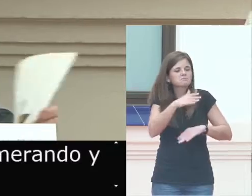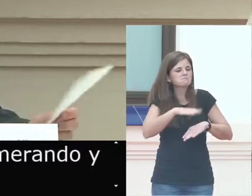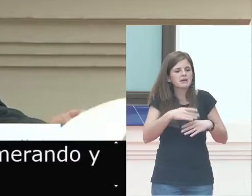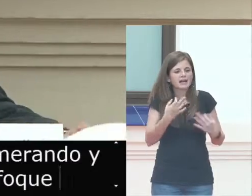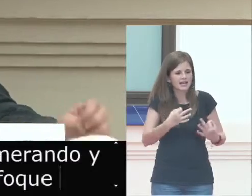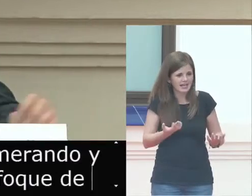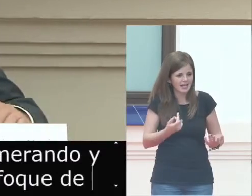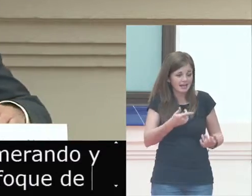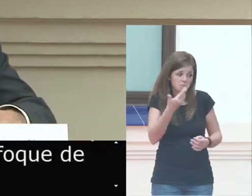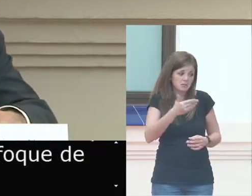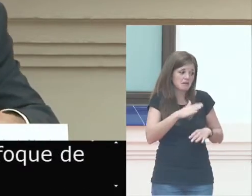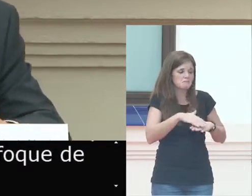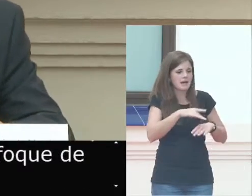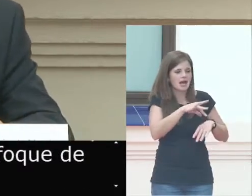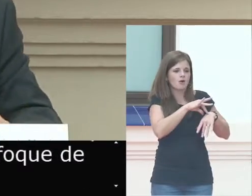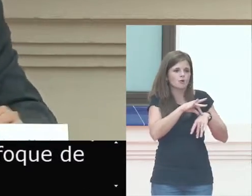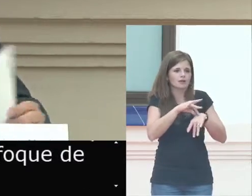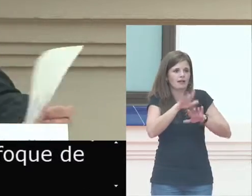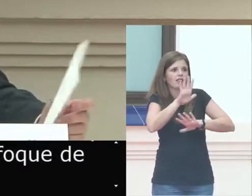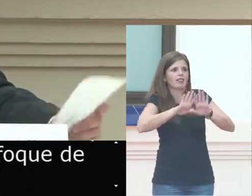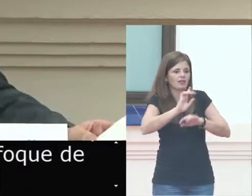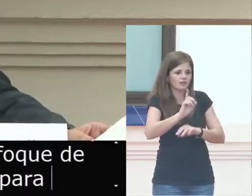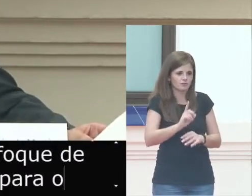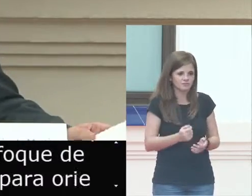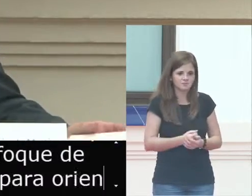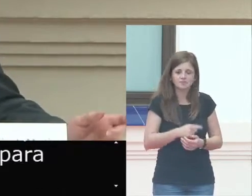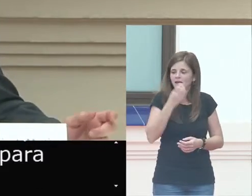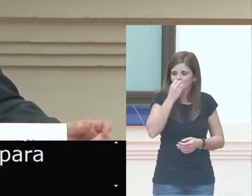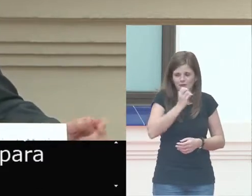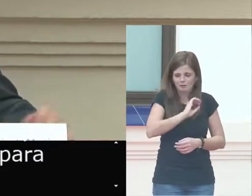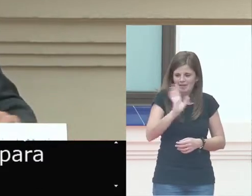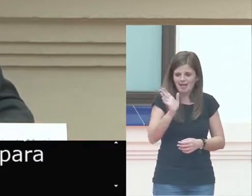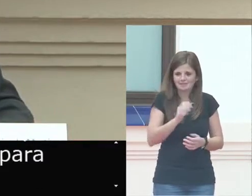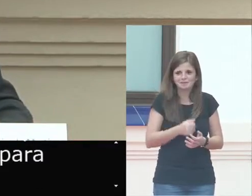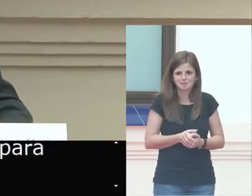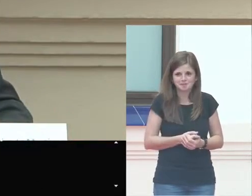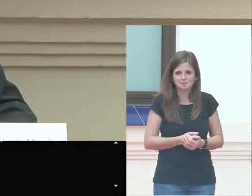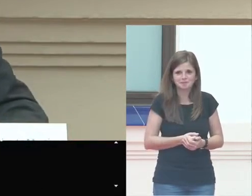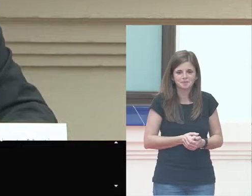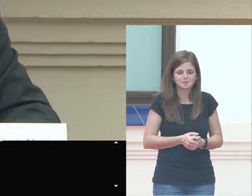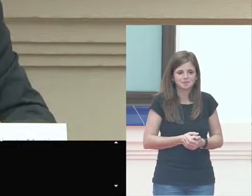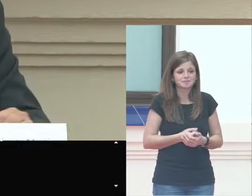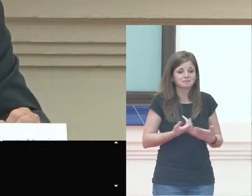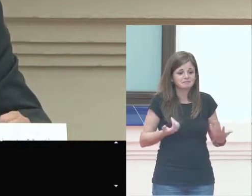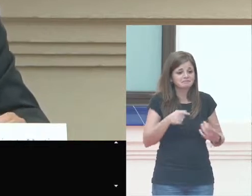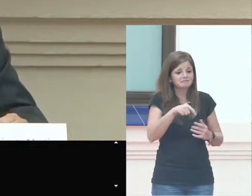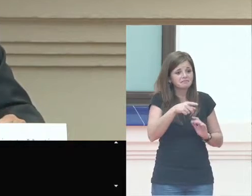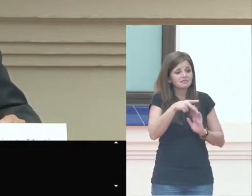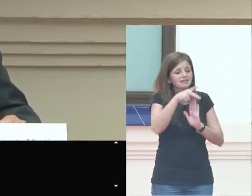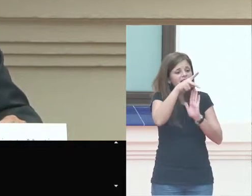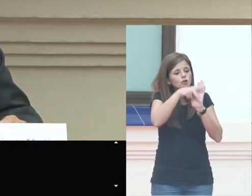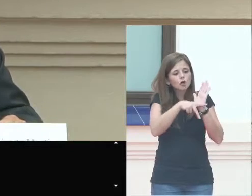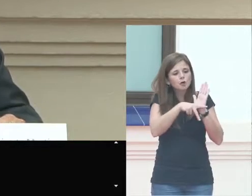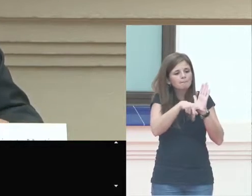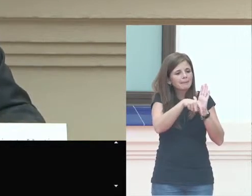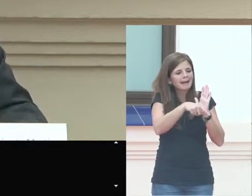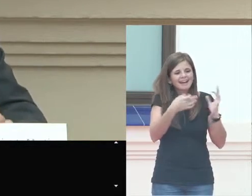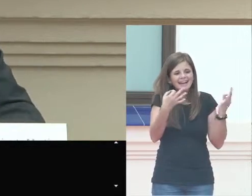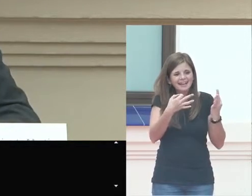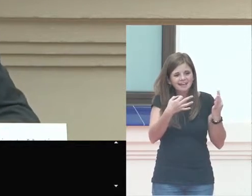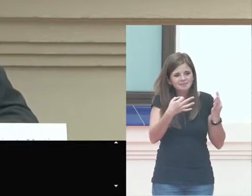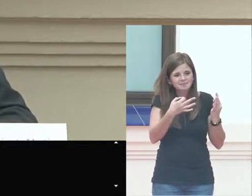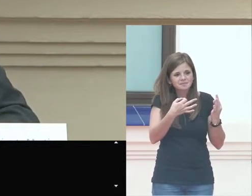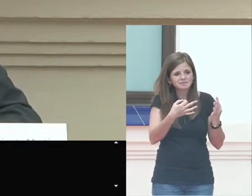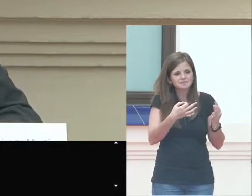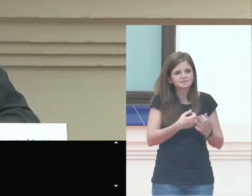para orientarnos a todos. Fenomenal. ¿Esta norma de qué trata? Esta norma lo que